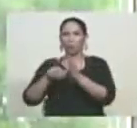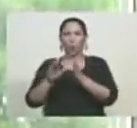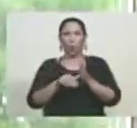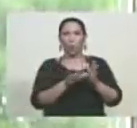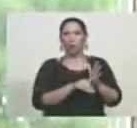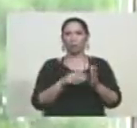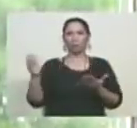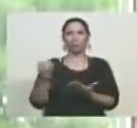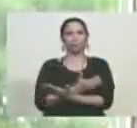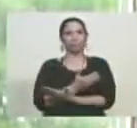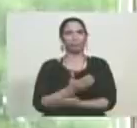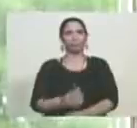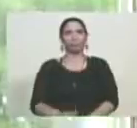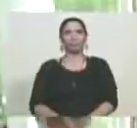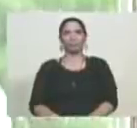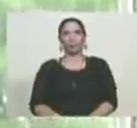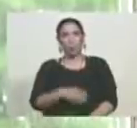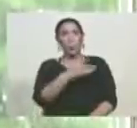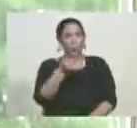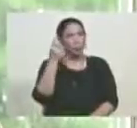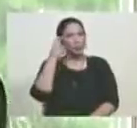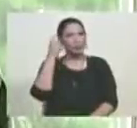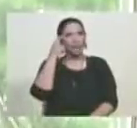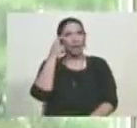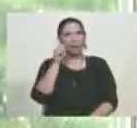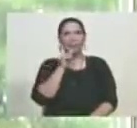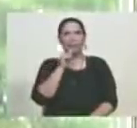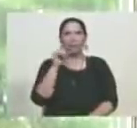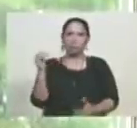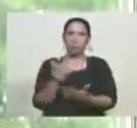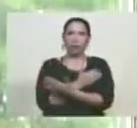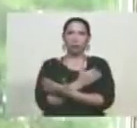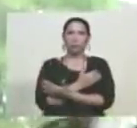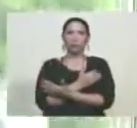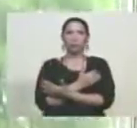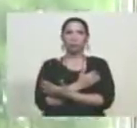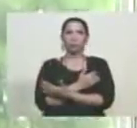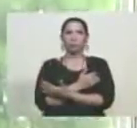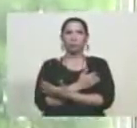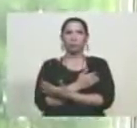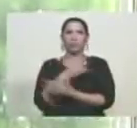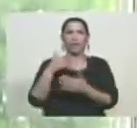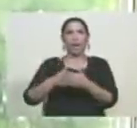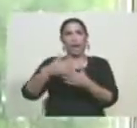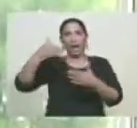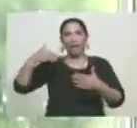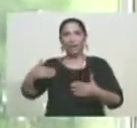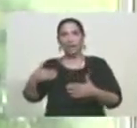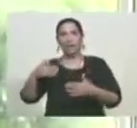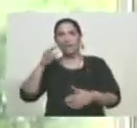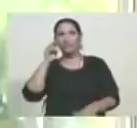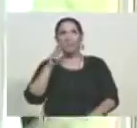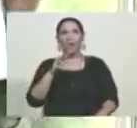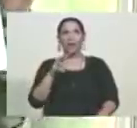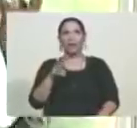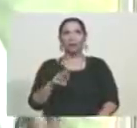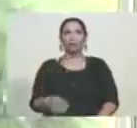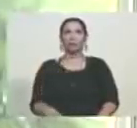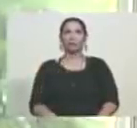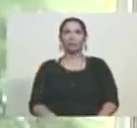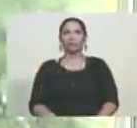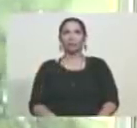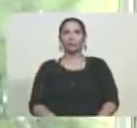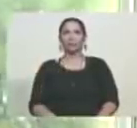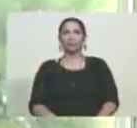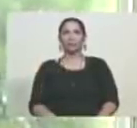reparten. Pero entonces resulta ser que a nosotros nos arrecuestan y atrás de eso, si ven un samán, parece, se les ponen los ojos como